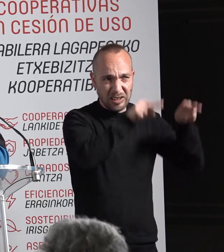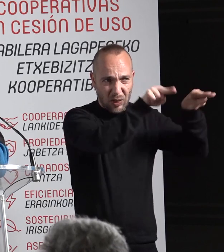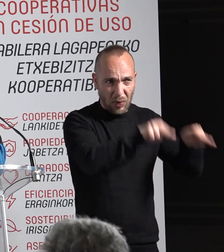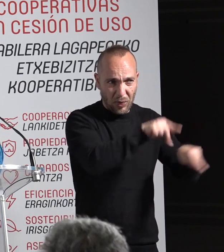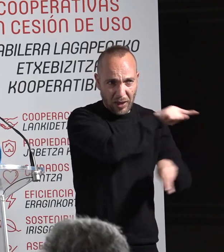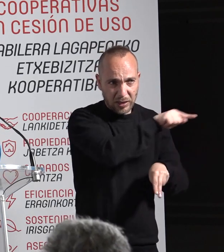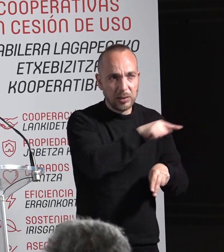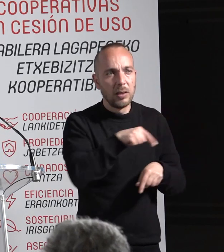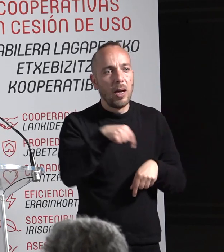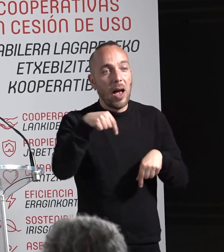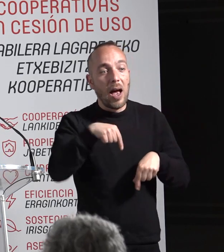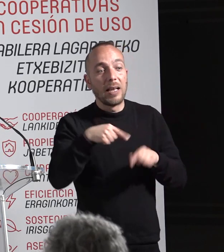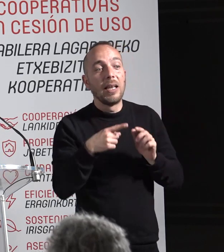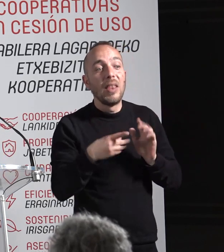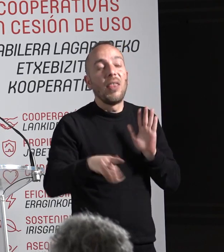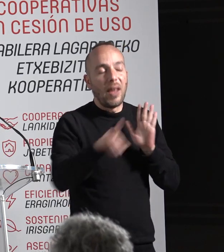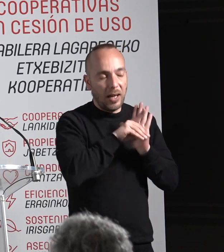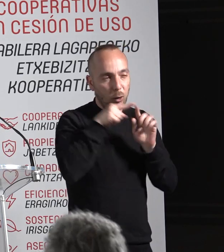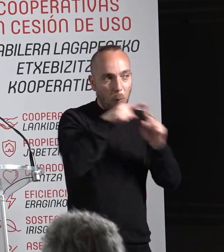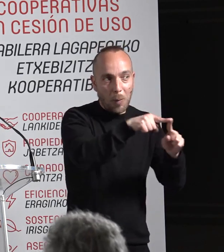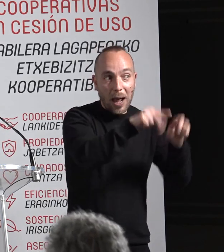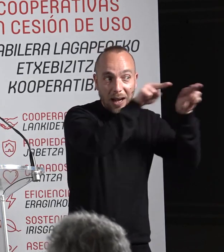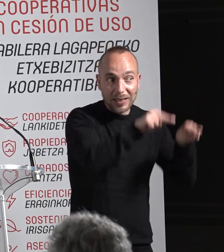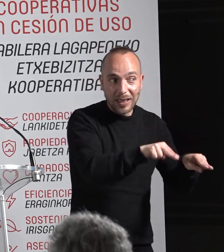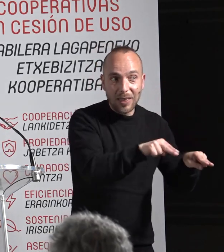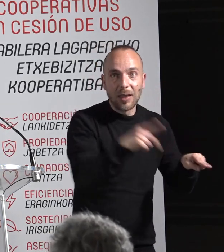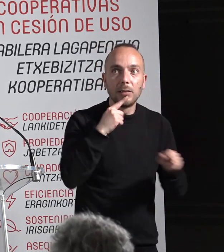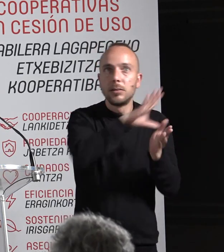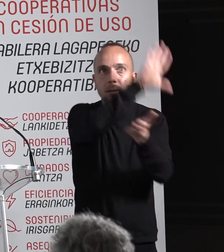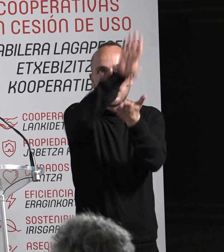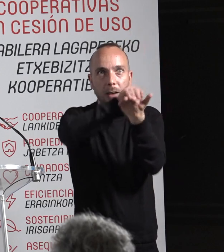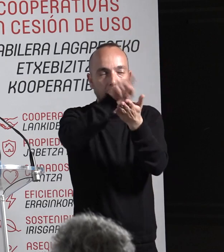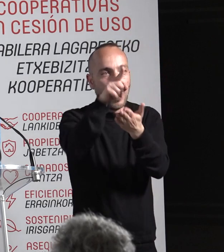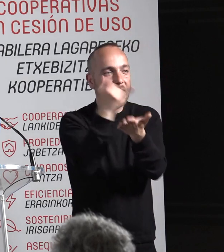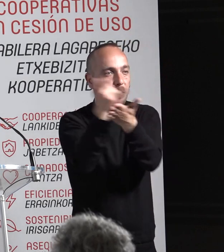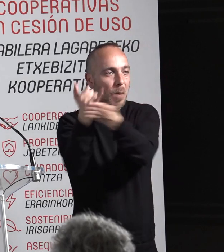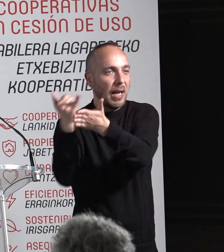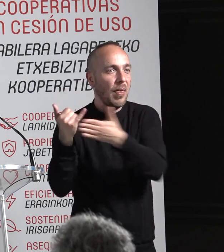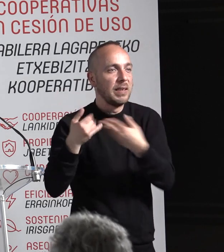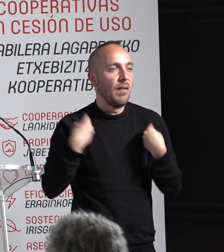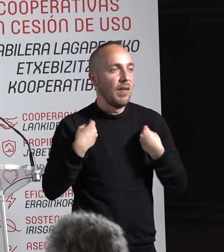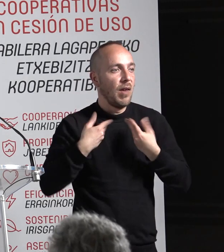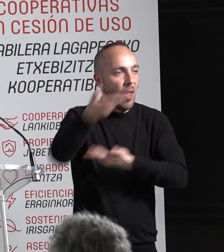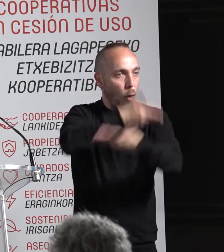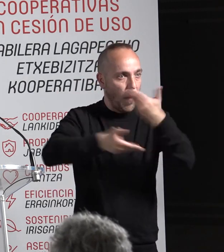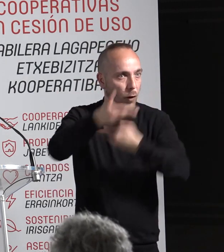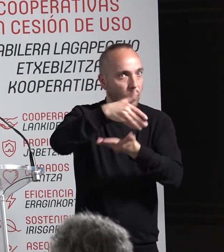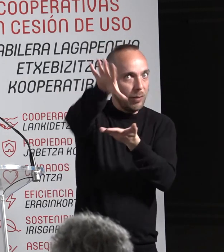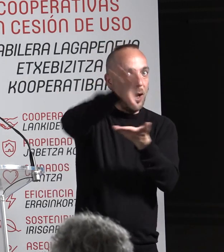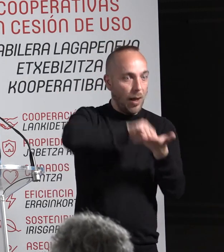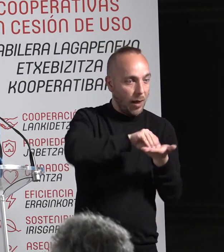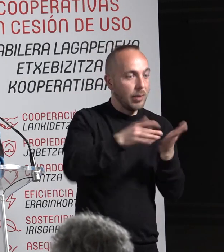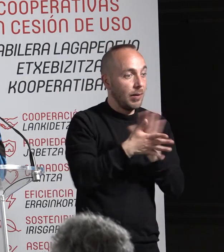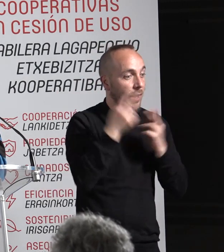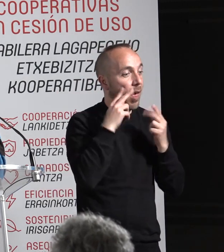decreto que era para las residencias incluyó las experiencias piloto de vivienda colaborativa, alojamiento colaborativo, y eso ayudó a un